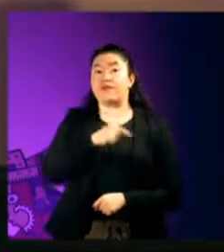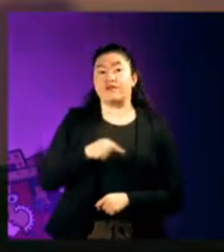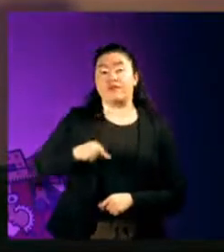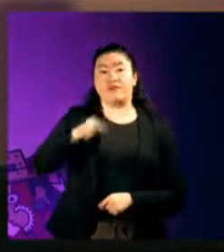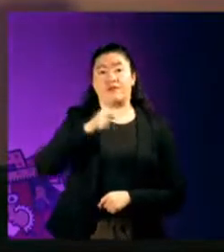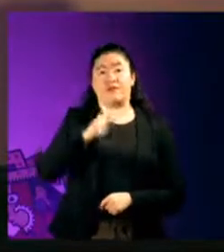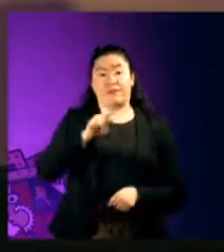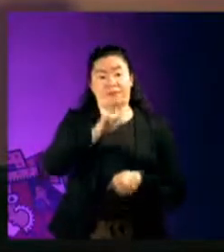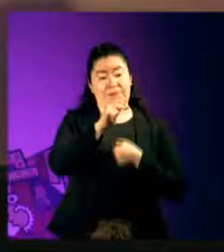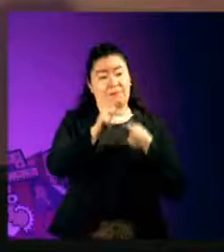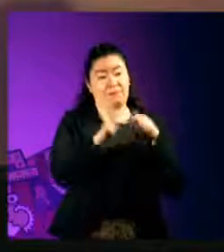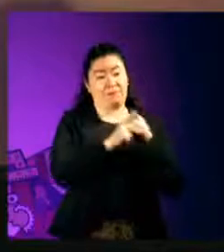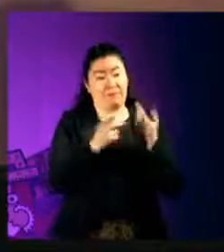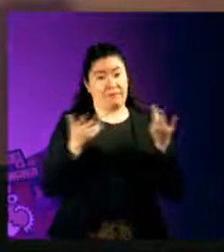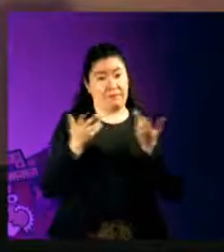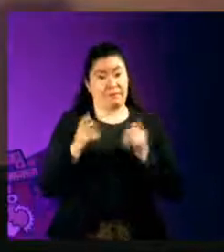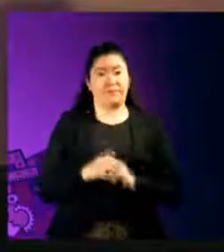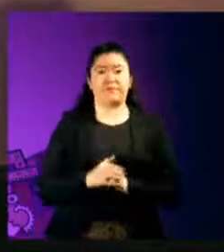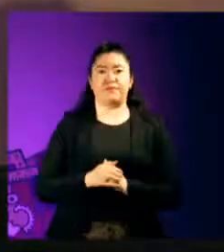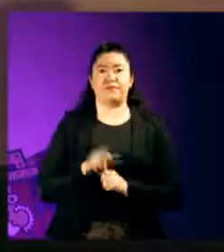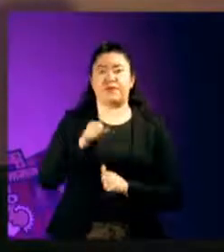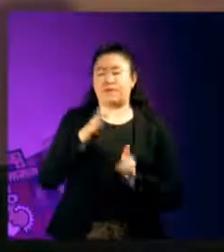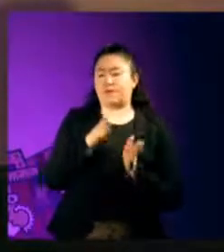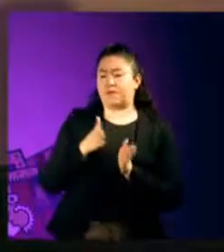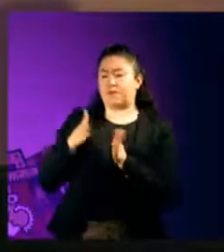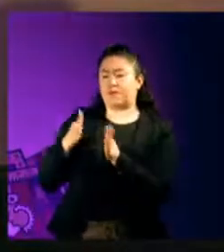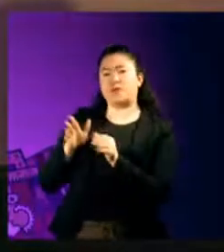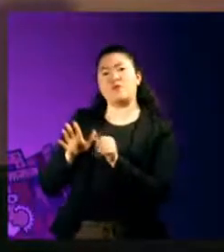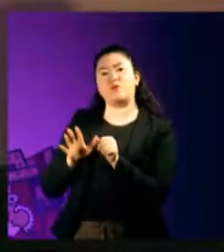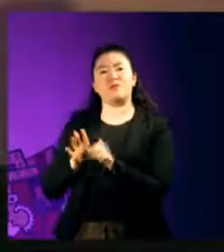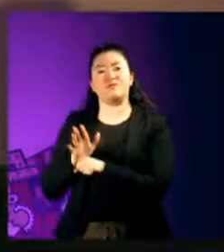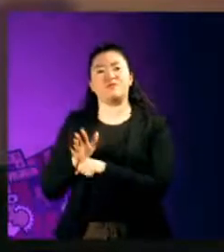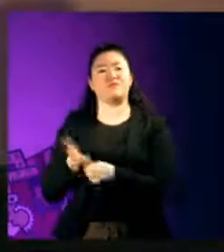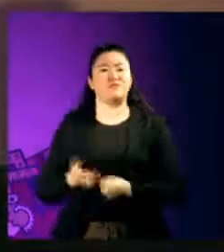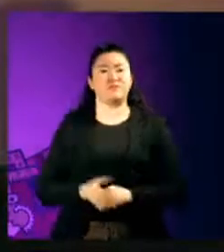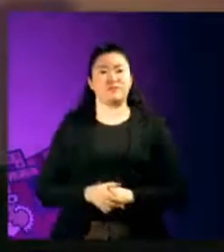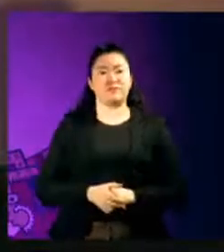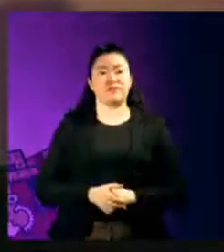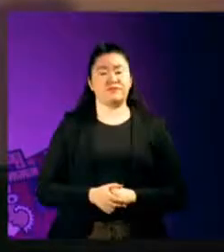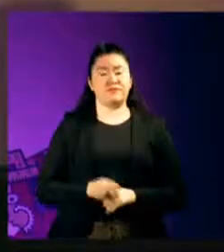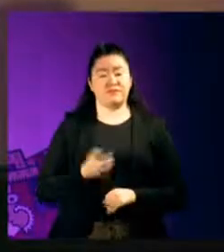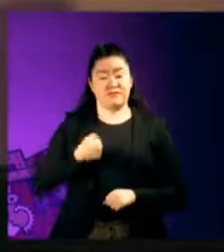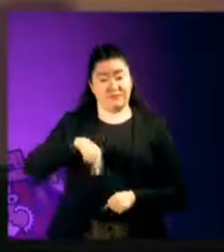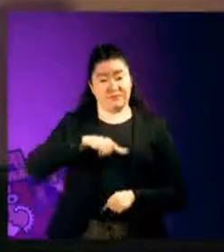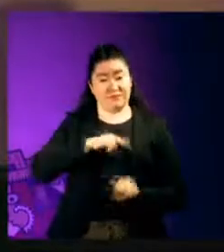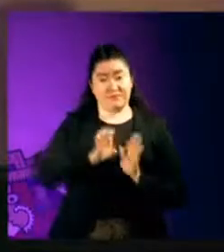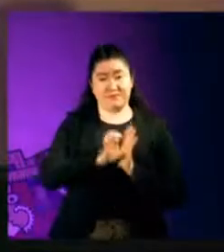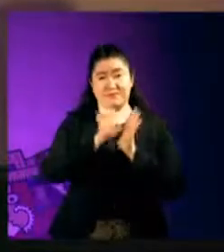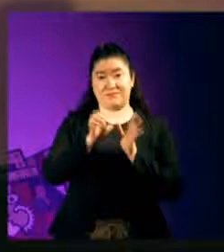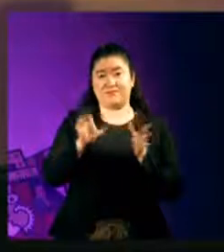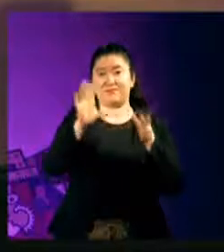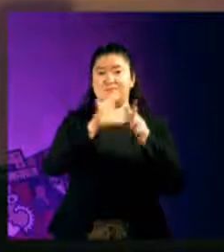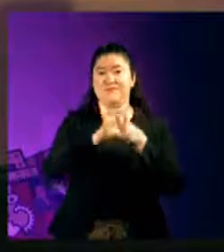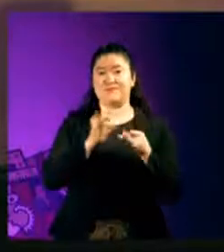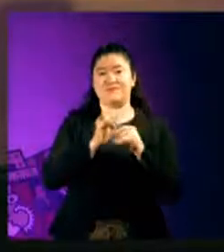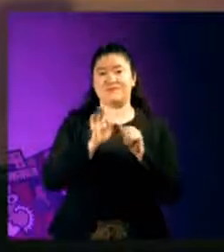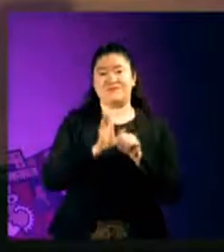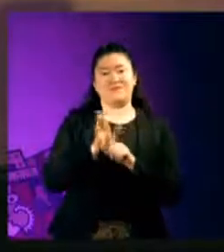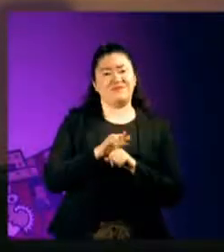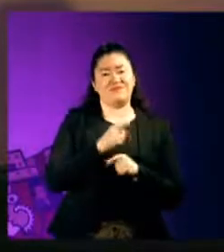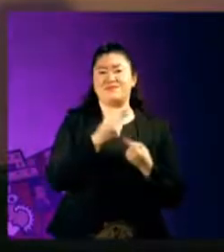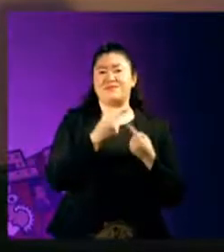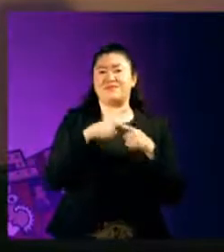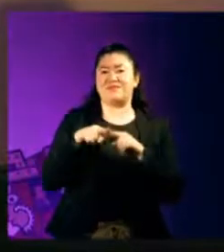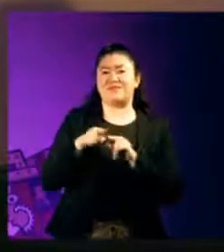en el país pero por otro lado donde ya es ya estamos hablando digamos de muchísimas identidades y que